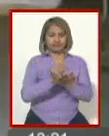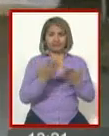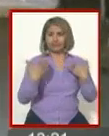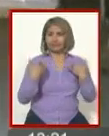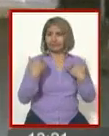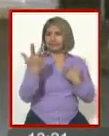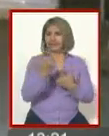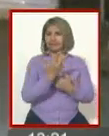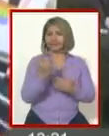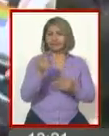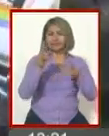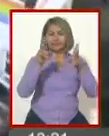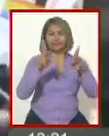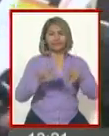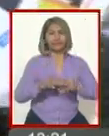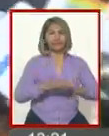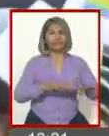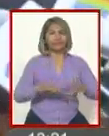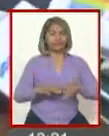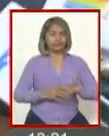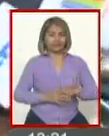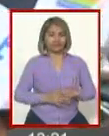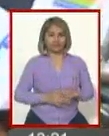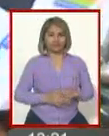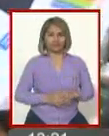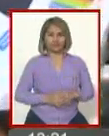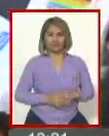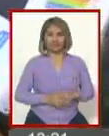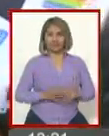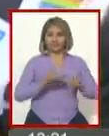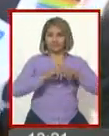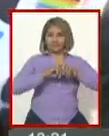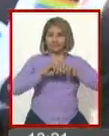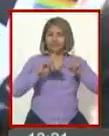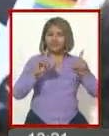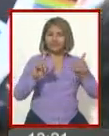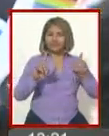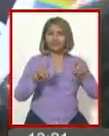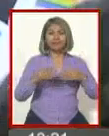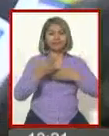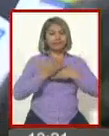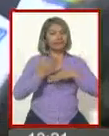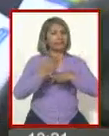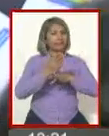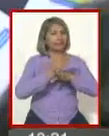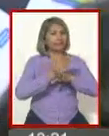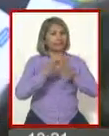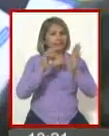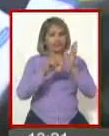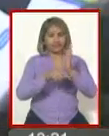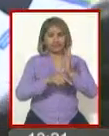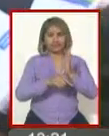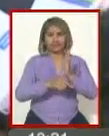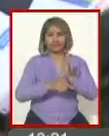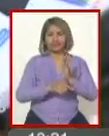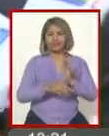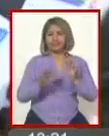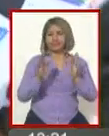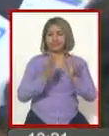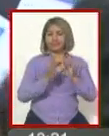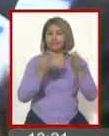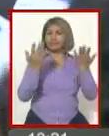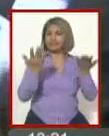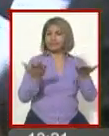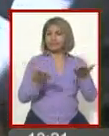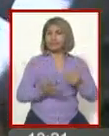que identificar 3 personas activos, sin embargo, esto se va a procesar directamente,